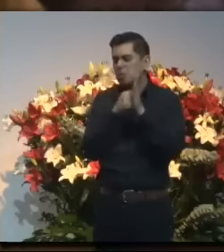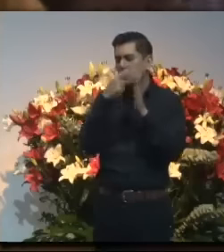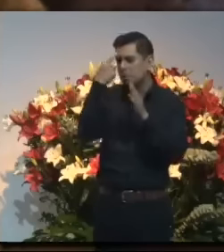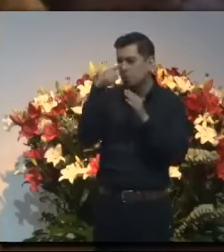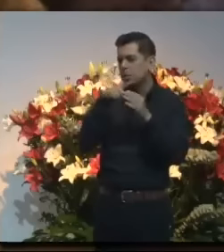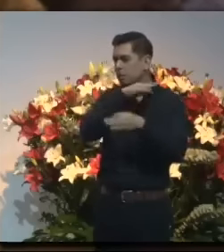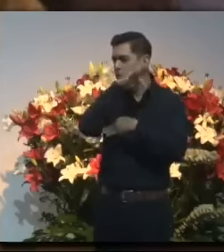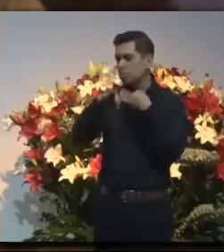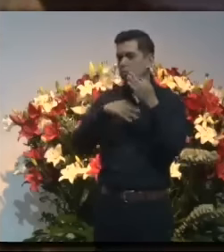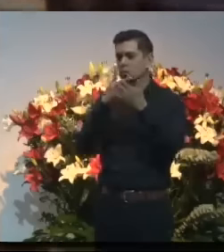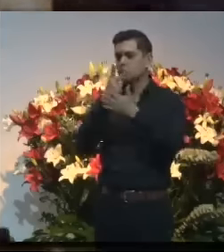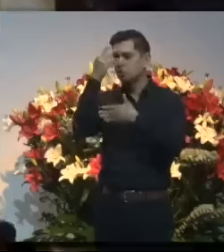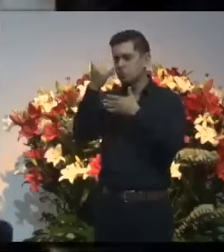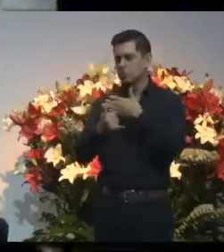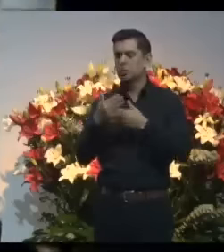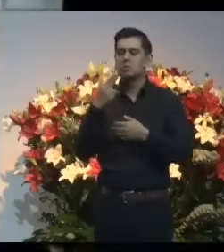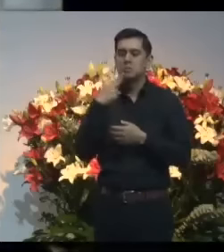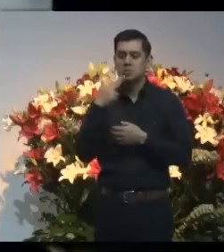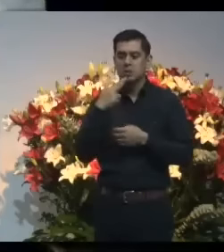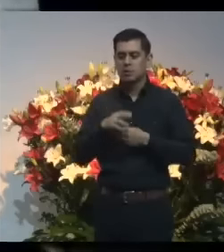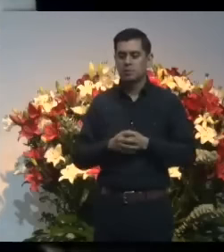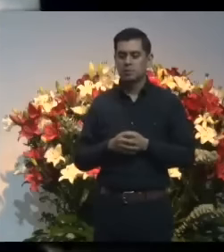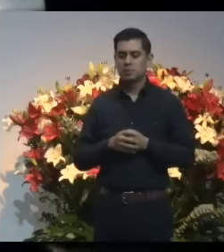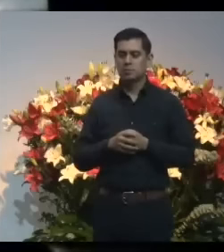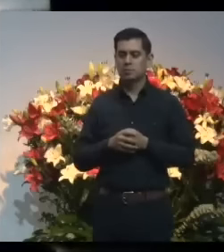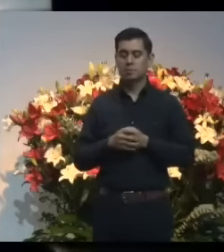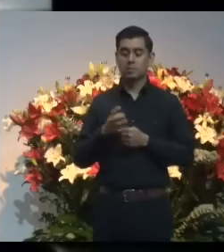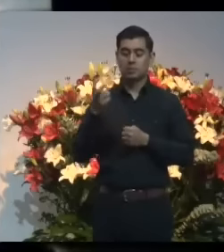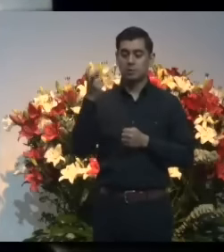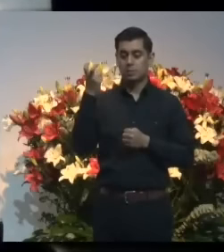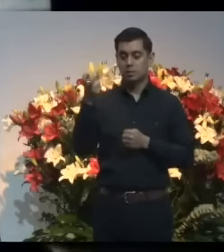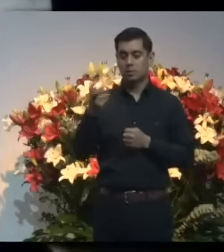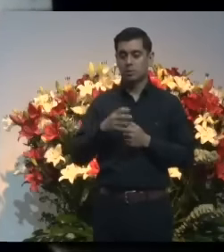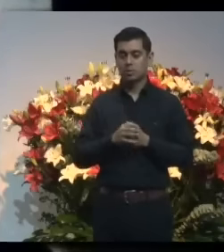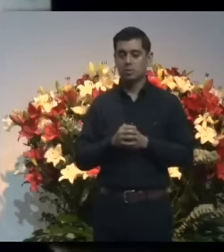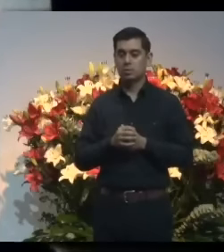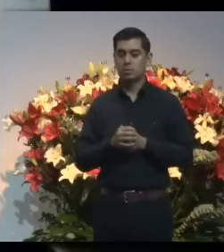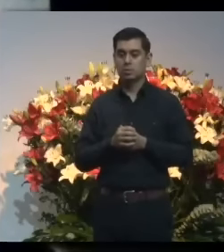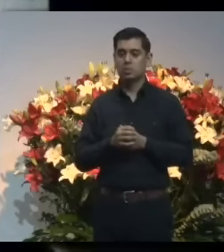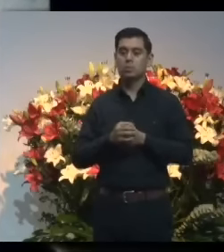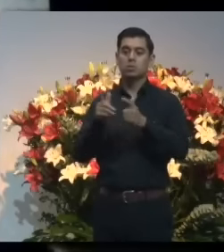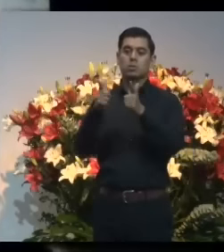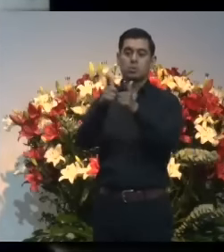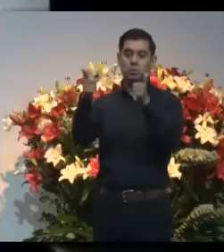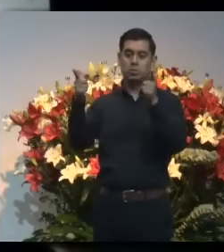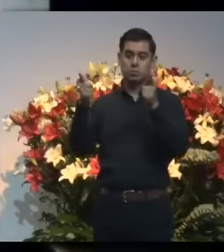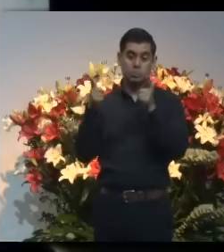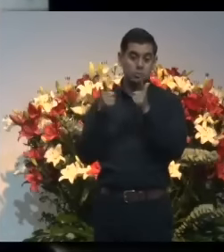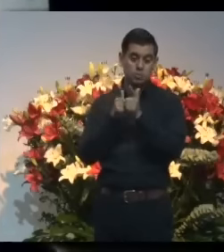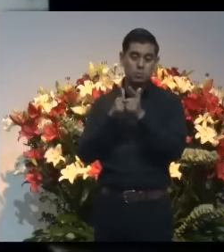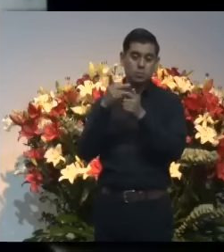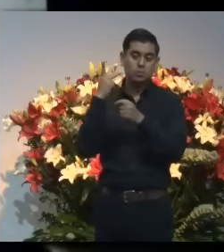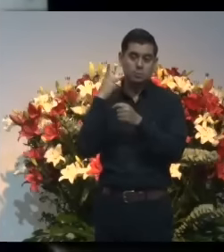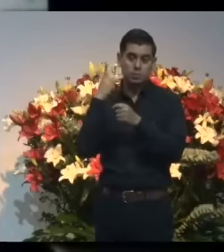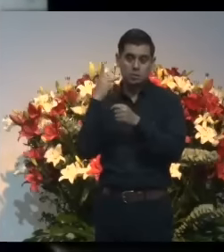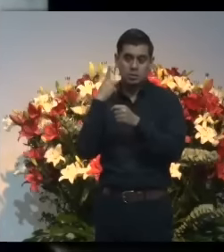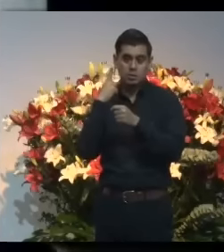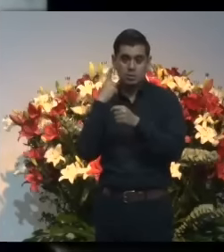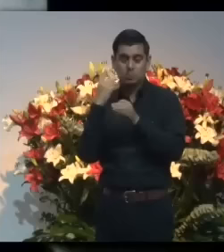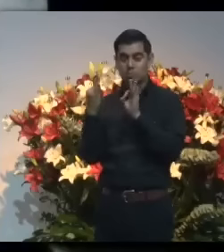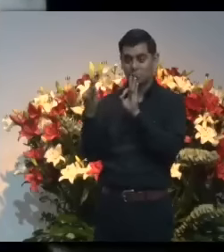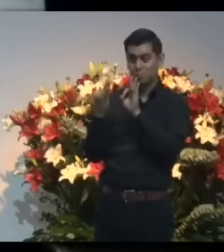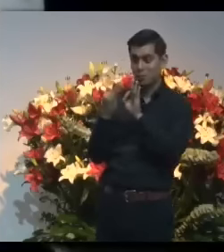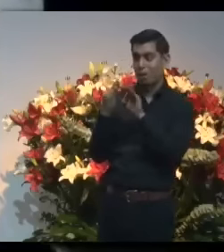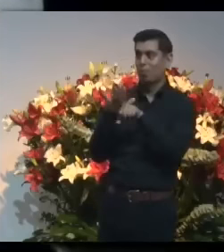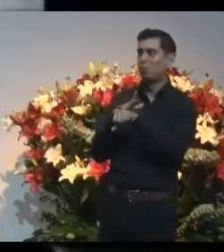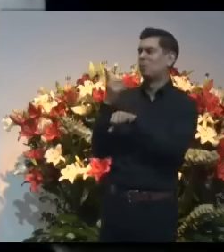Gracias. Pues ese es parte del dilema. Si están muy cerca los partidos, pues ¿por qué están los partidos? Y